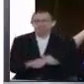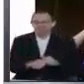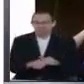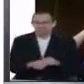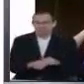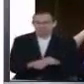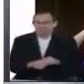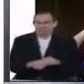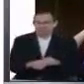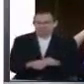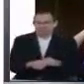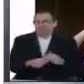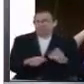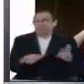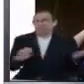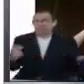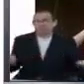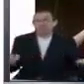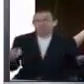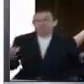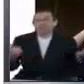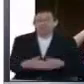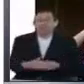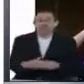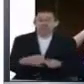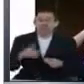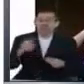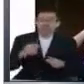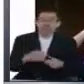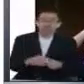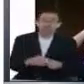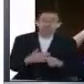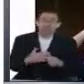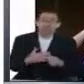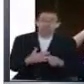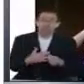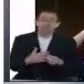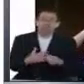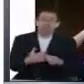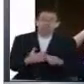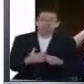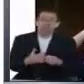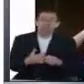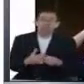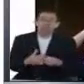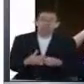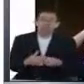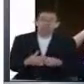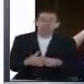persona de nacer. Por eso que muchas cosas, hermano, que a usted le pasan actualmente,